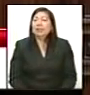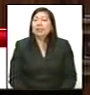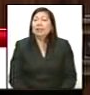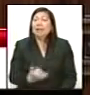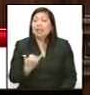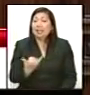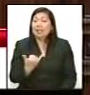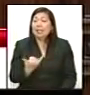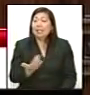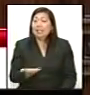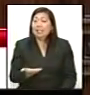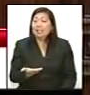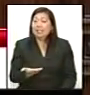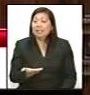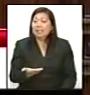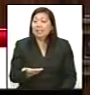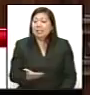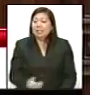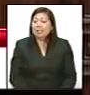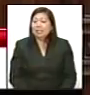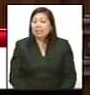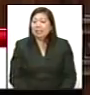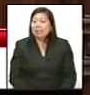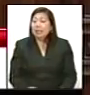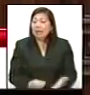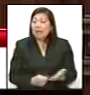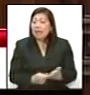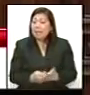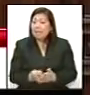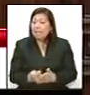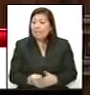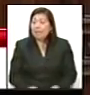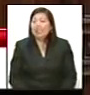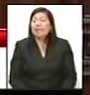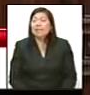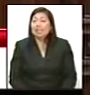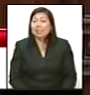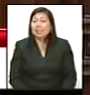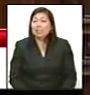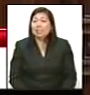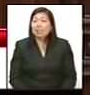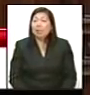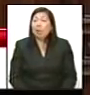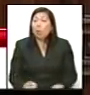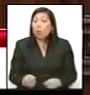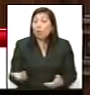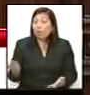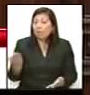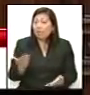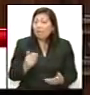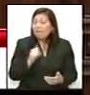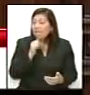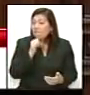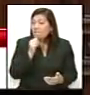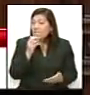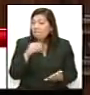ahí van a hacer que el precio de las expropiaciones encarezcan